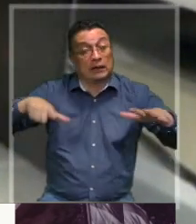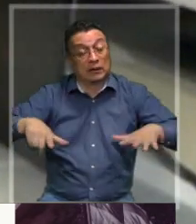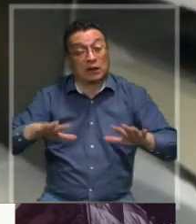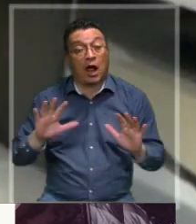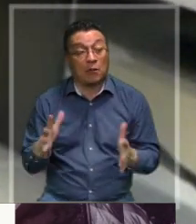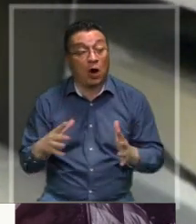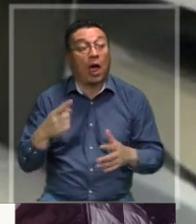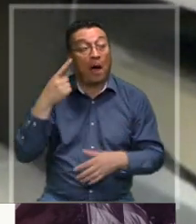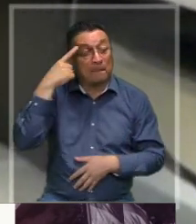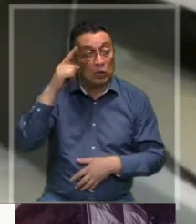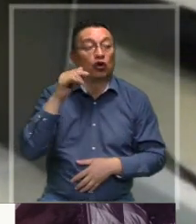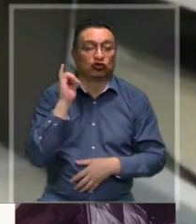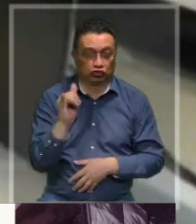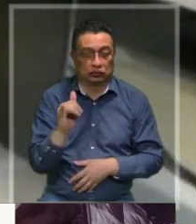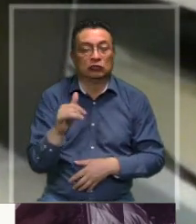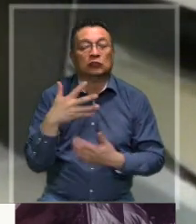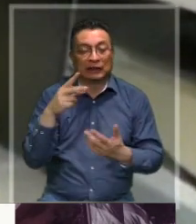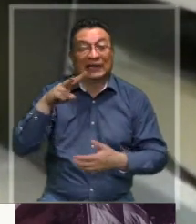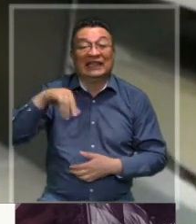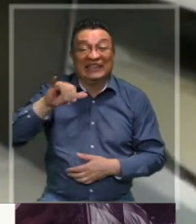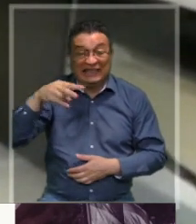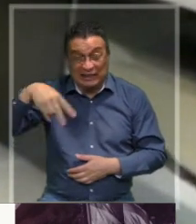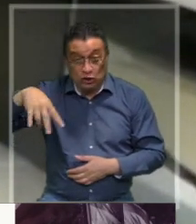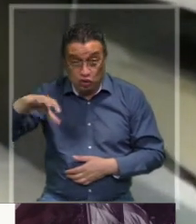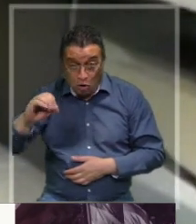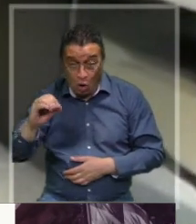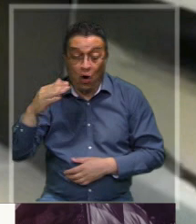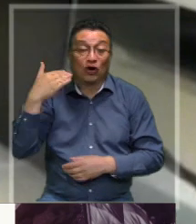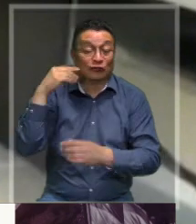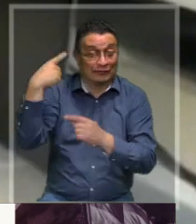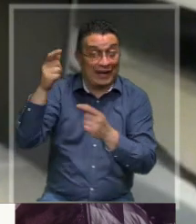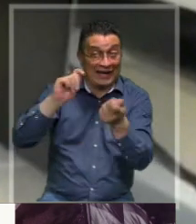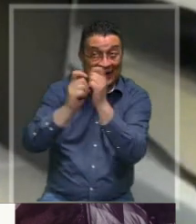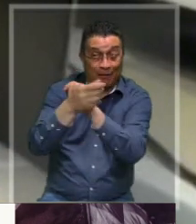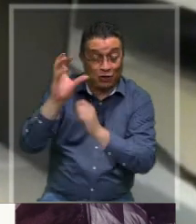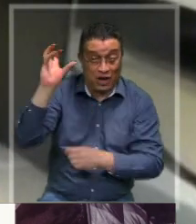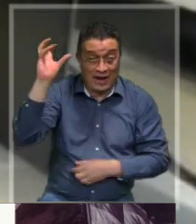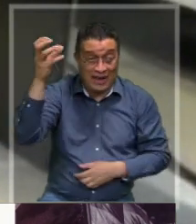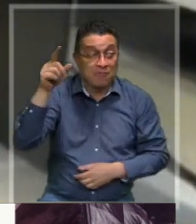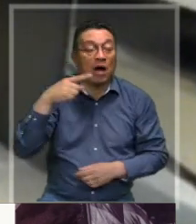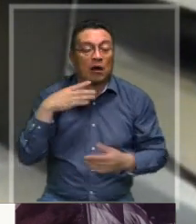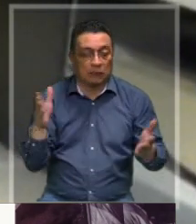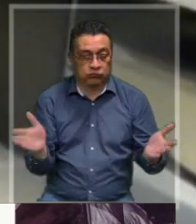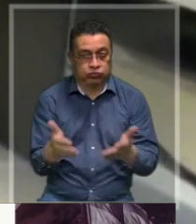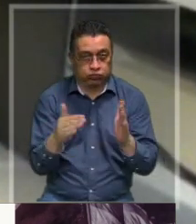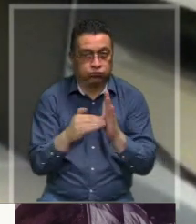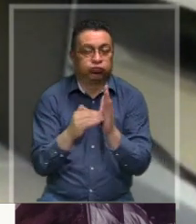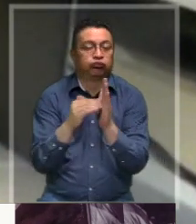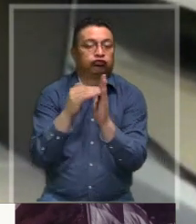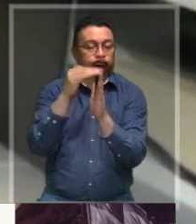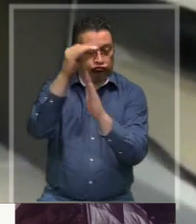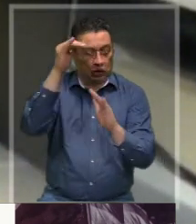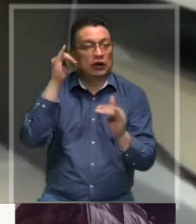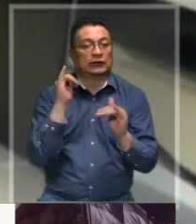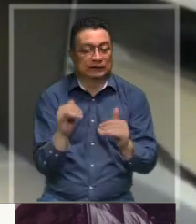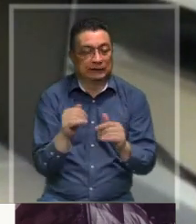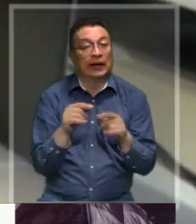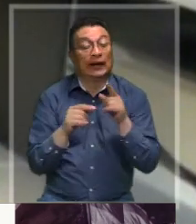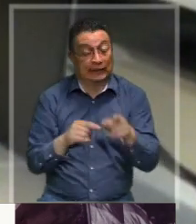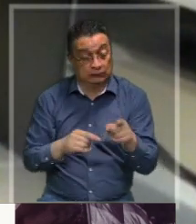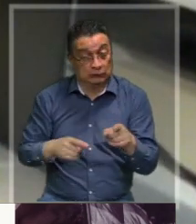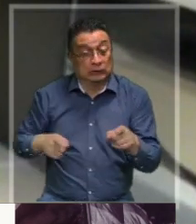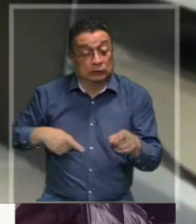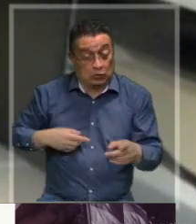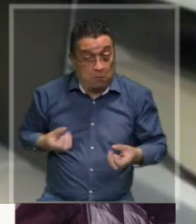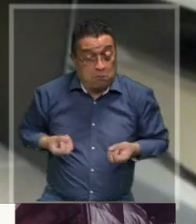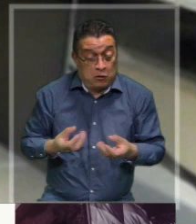Pero eventualmente vamos a tener el Niño. La suma del Niño con el cambio climático van a empujar las temperaturas al alza y eso va a hacer